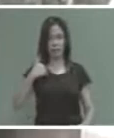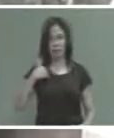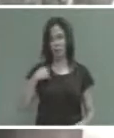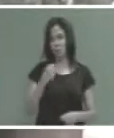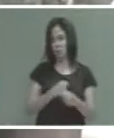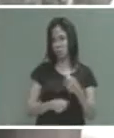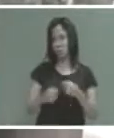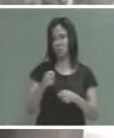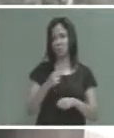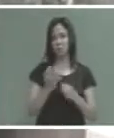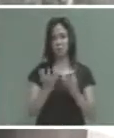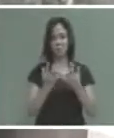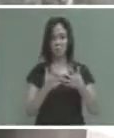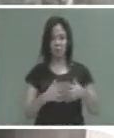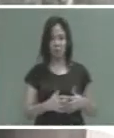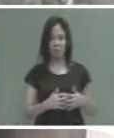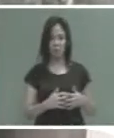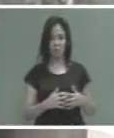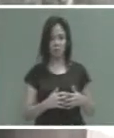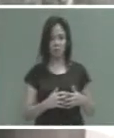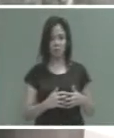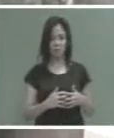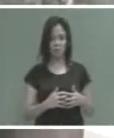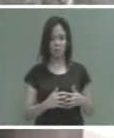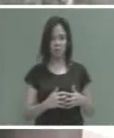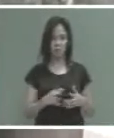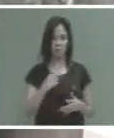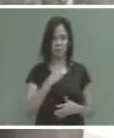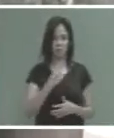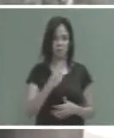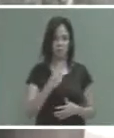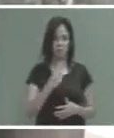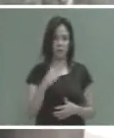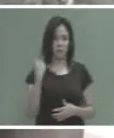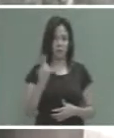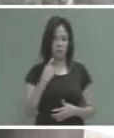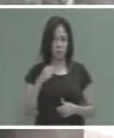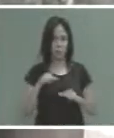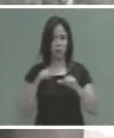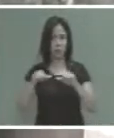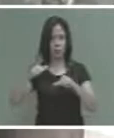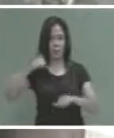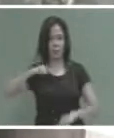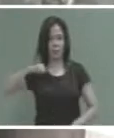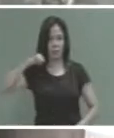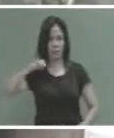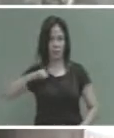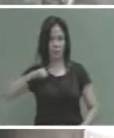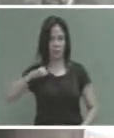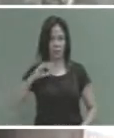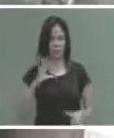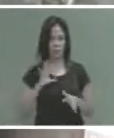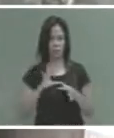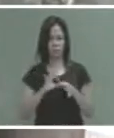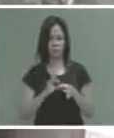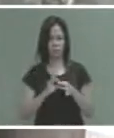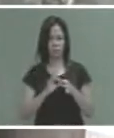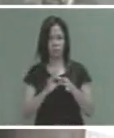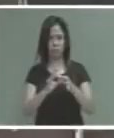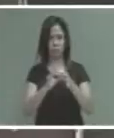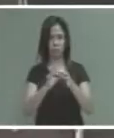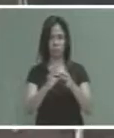negocios, ya estoy viniendo por cuestiones de negocio, obviamente manteniendo el arte siempre al lado mío. Y ¿llegas a un